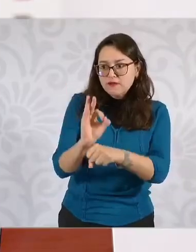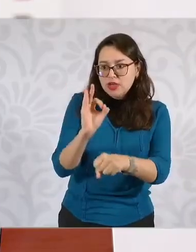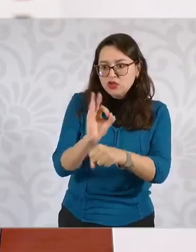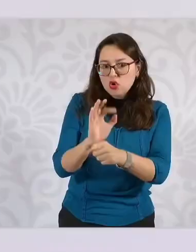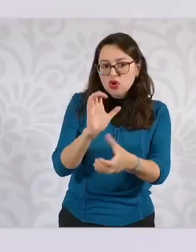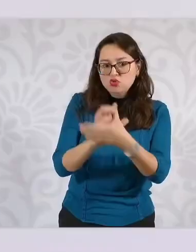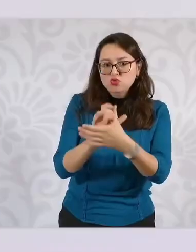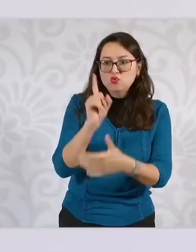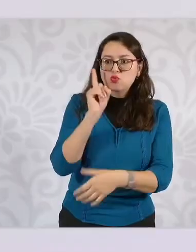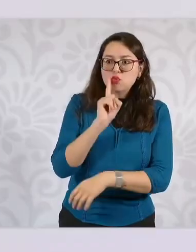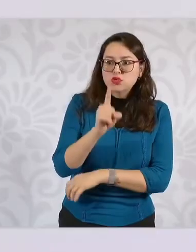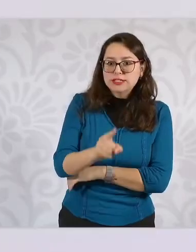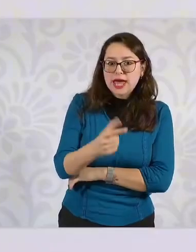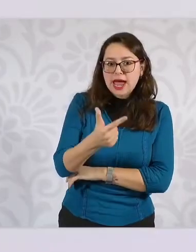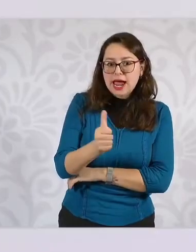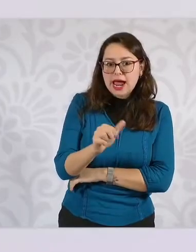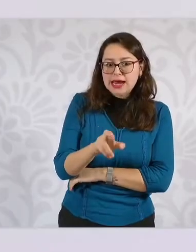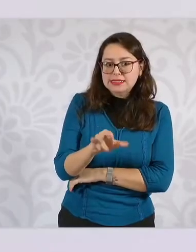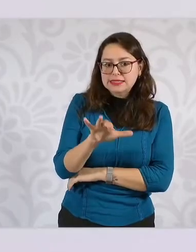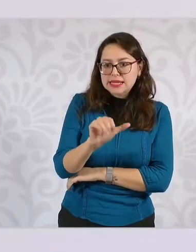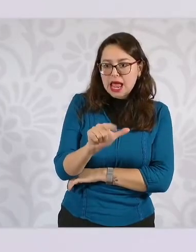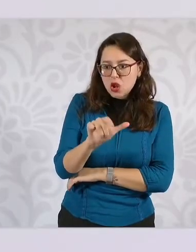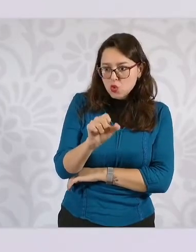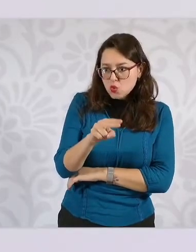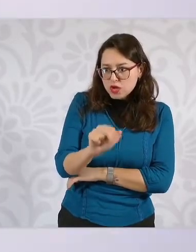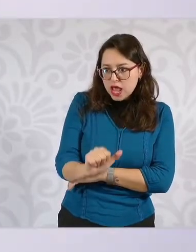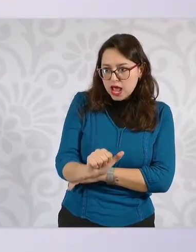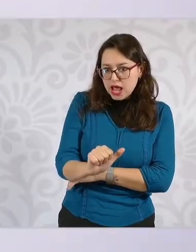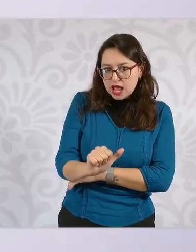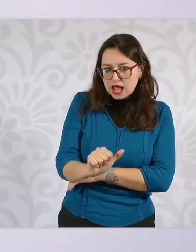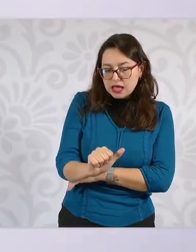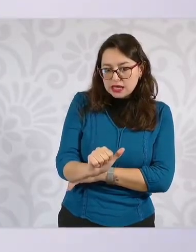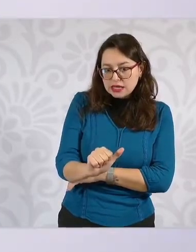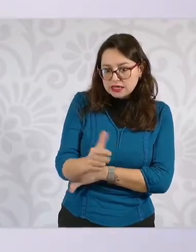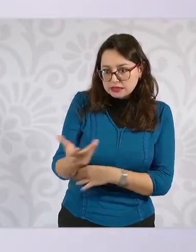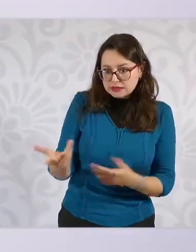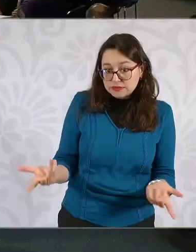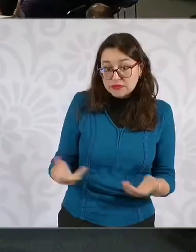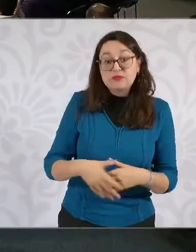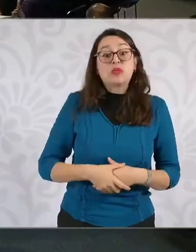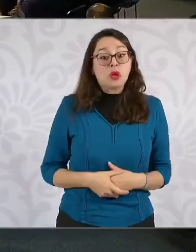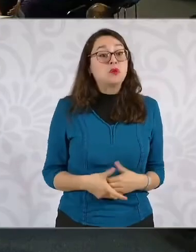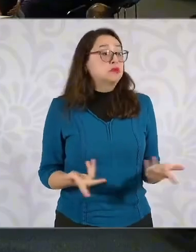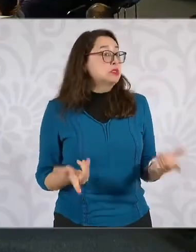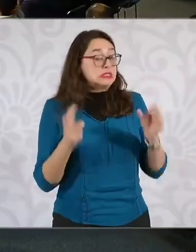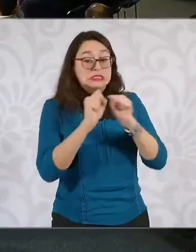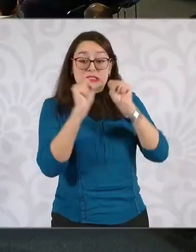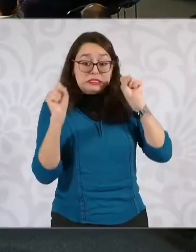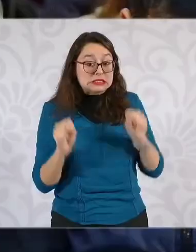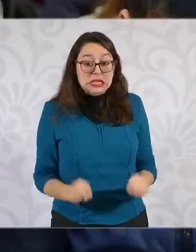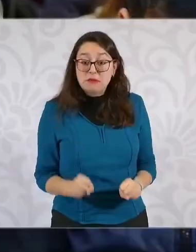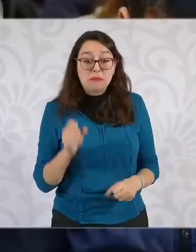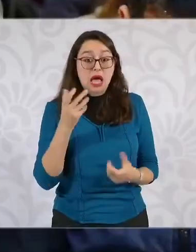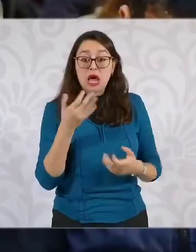Morena, y los grupos criminales que representan el PAN jamás volverán al poder.